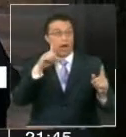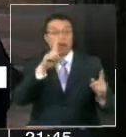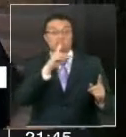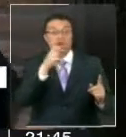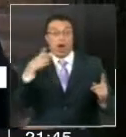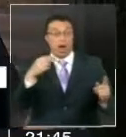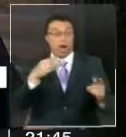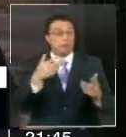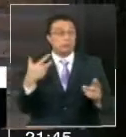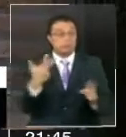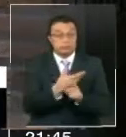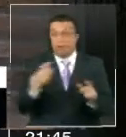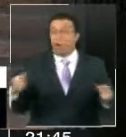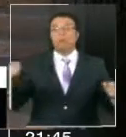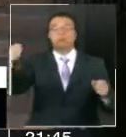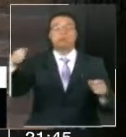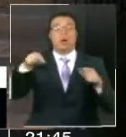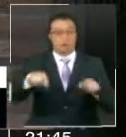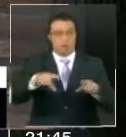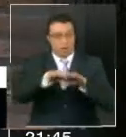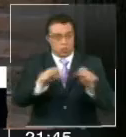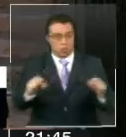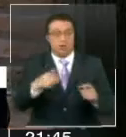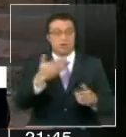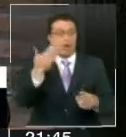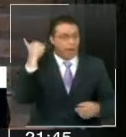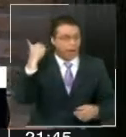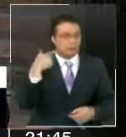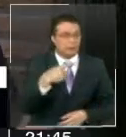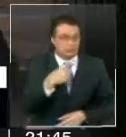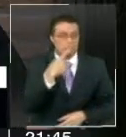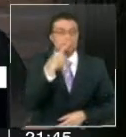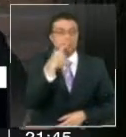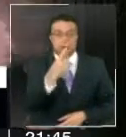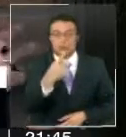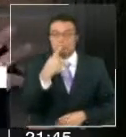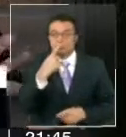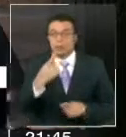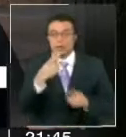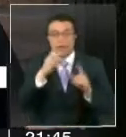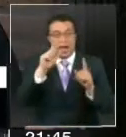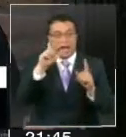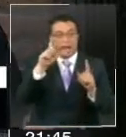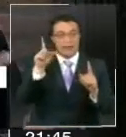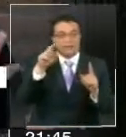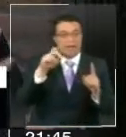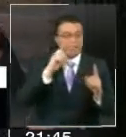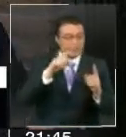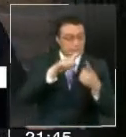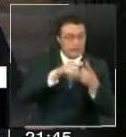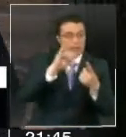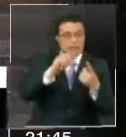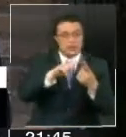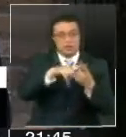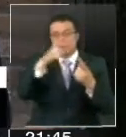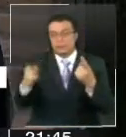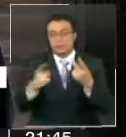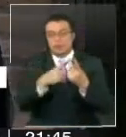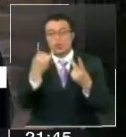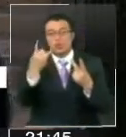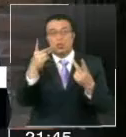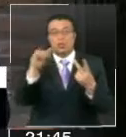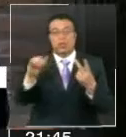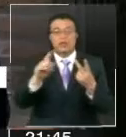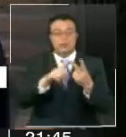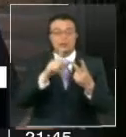tengo entendido, era que iba a haber una encuesta entre Felipe Alessandri y una candidata UDI de